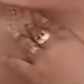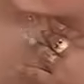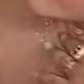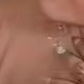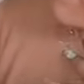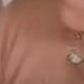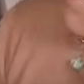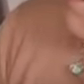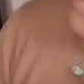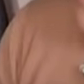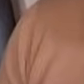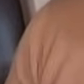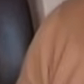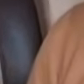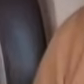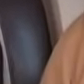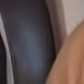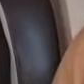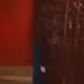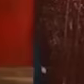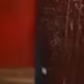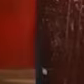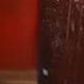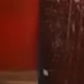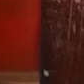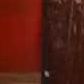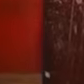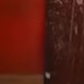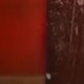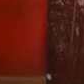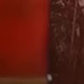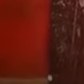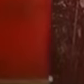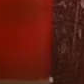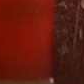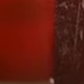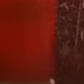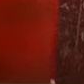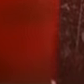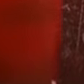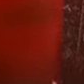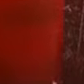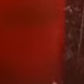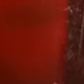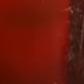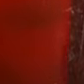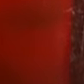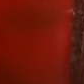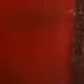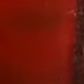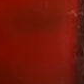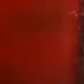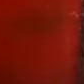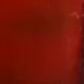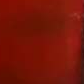estaba así. Yo cuando en esos años, cuando hemos fundado, era bien gorda.